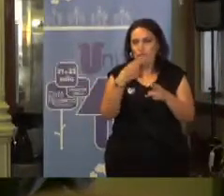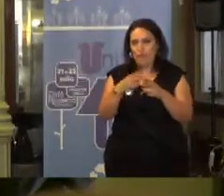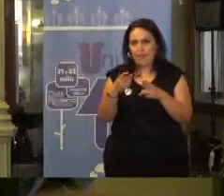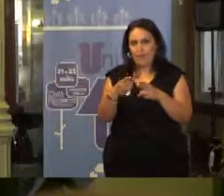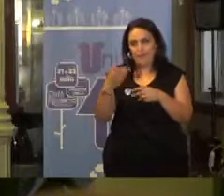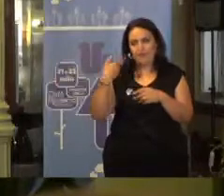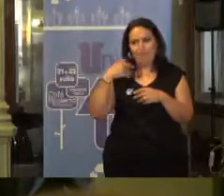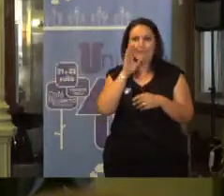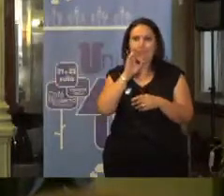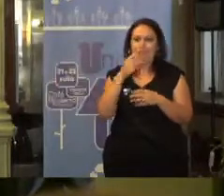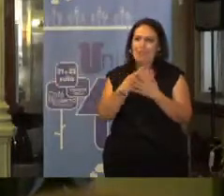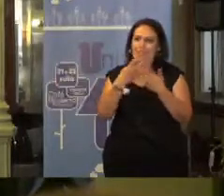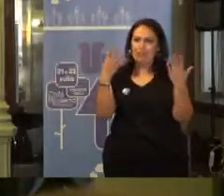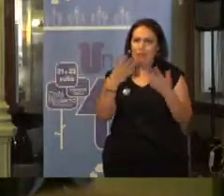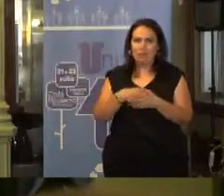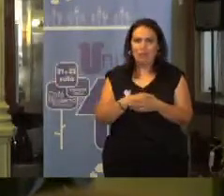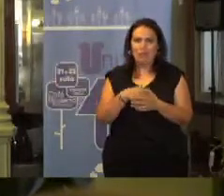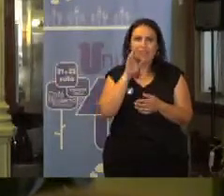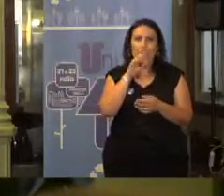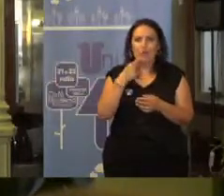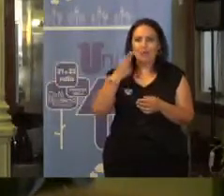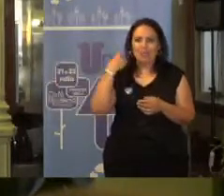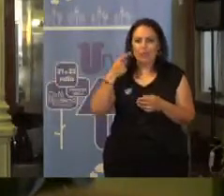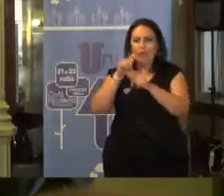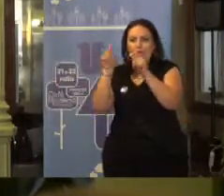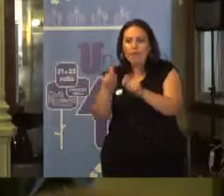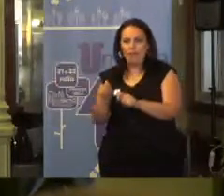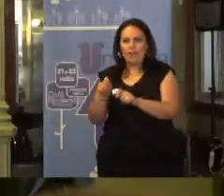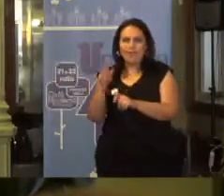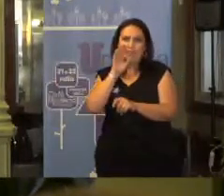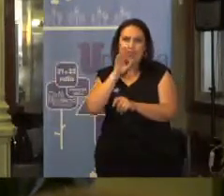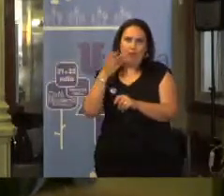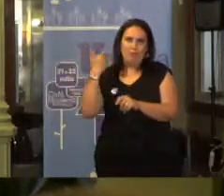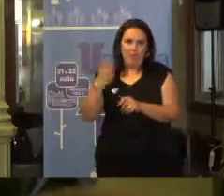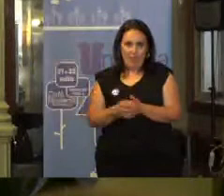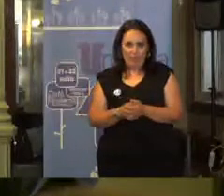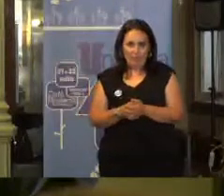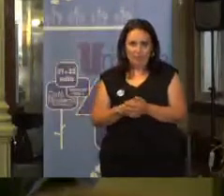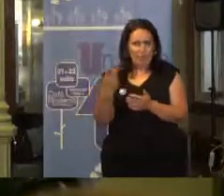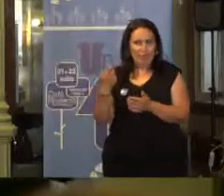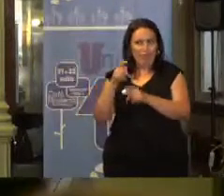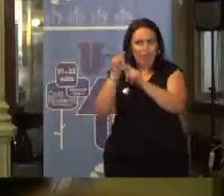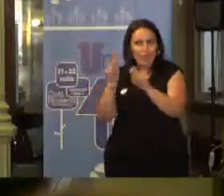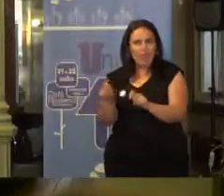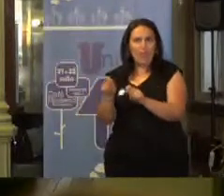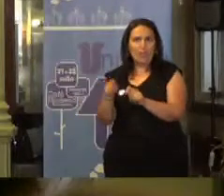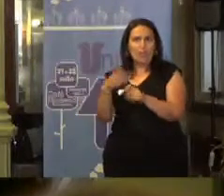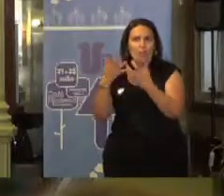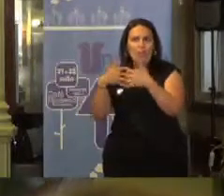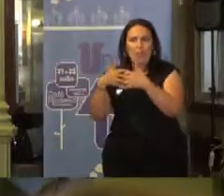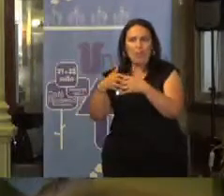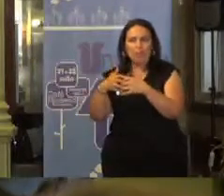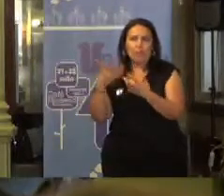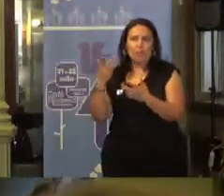século XIX. Siguen sendo modelos, me refiro, de funcionamento que aínda están no século, desde logo no século XX, pero no